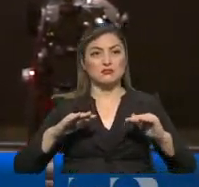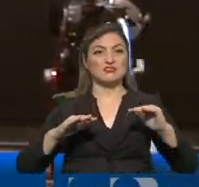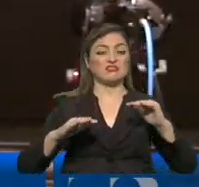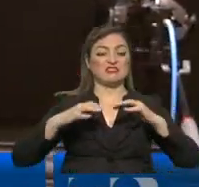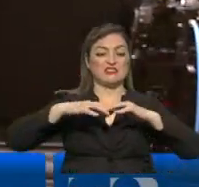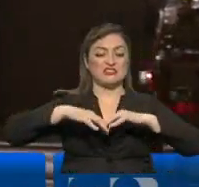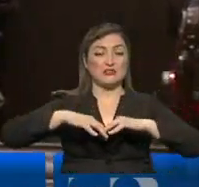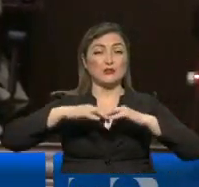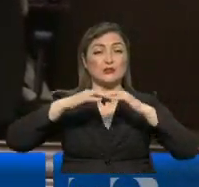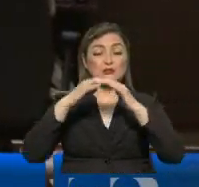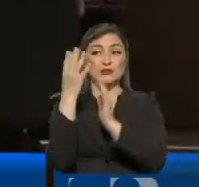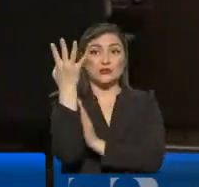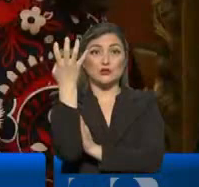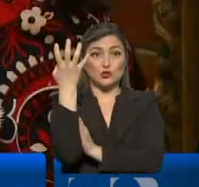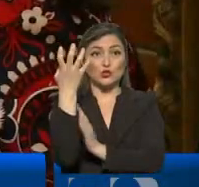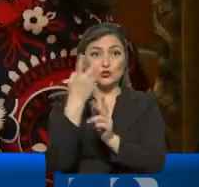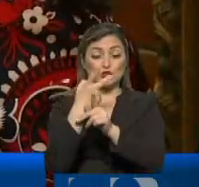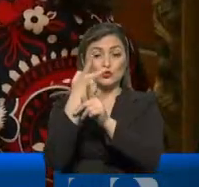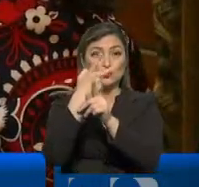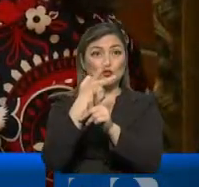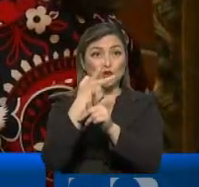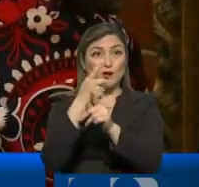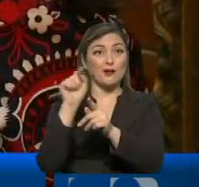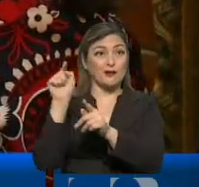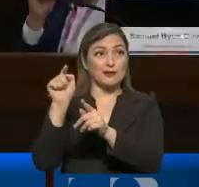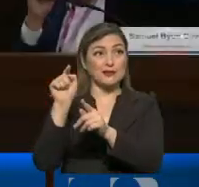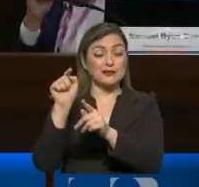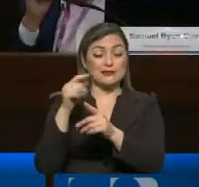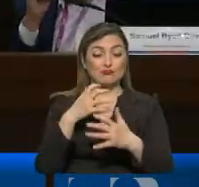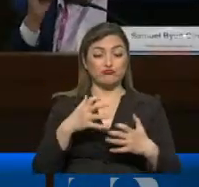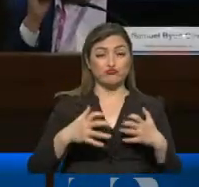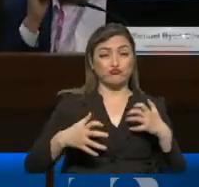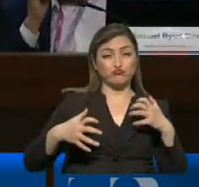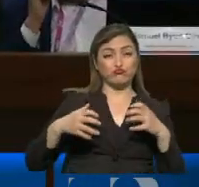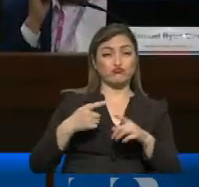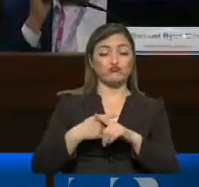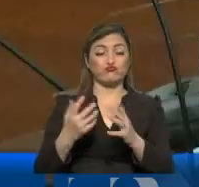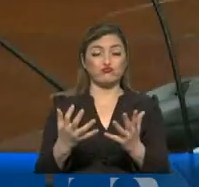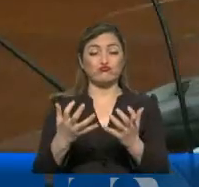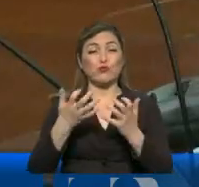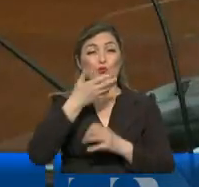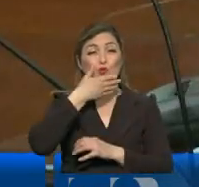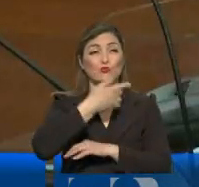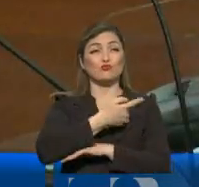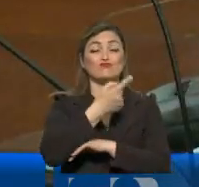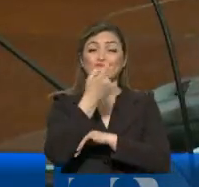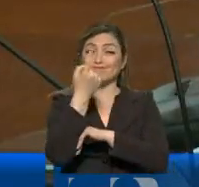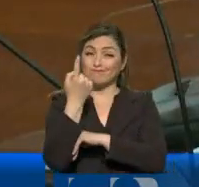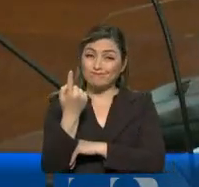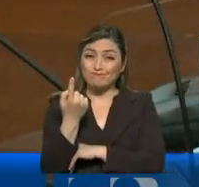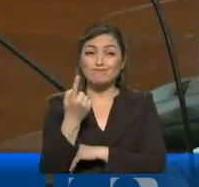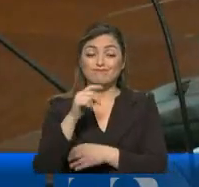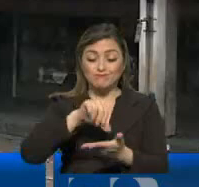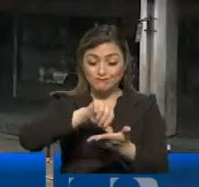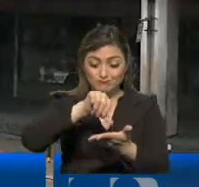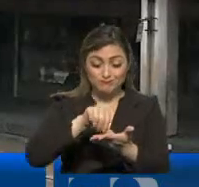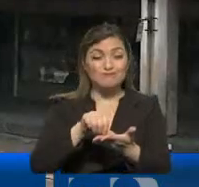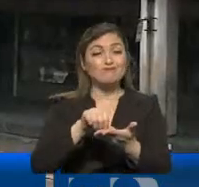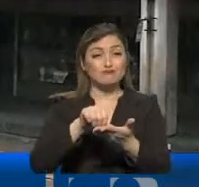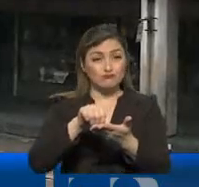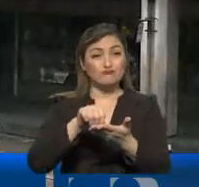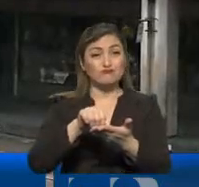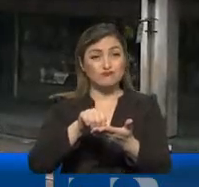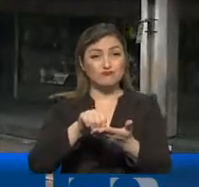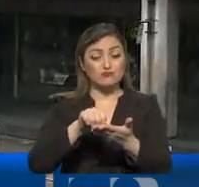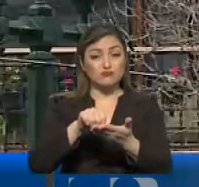14 concejales que aprobaron su remoción, se habría sumado el descontento de otros que buscan mejores días para una ciudad que creen se